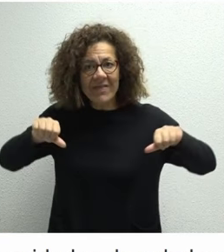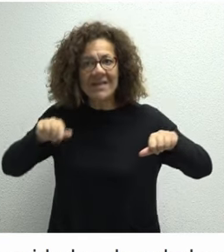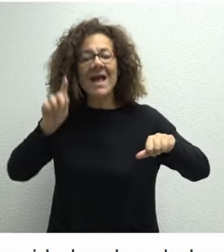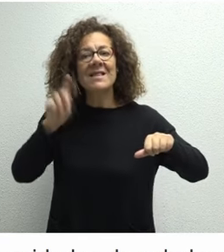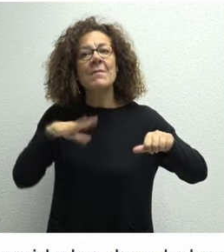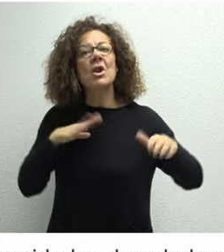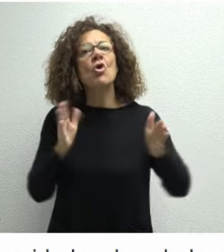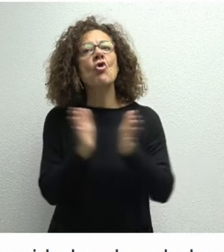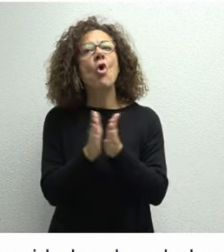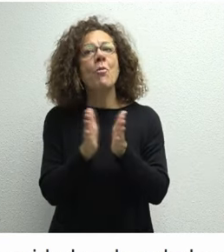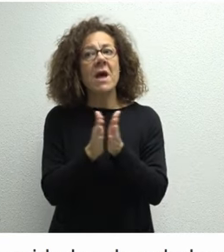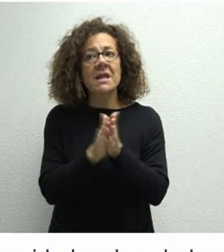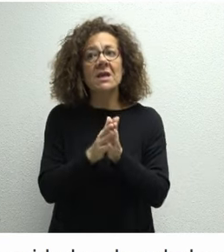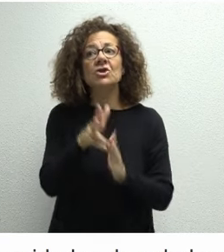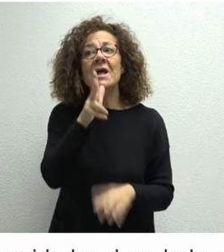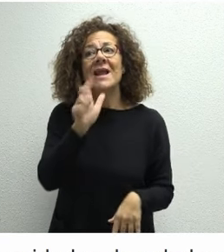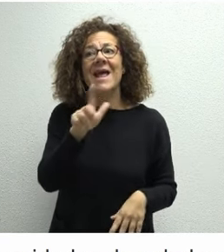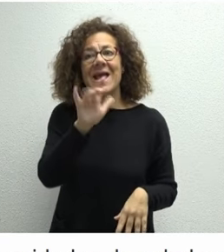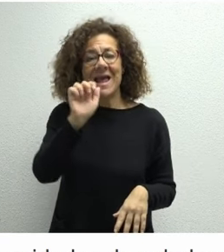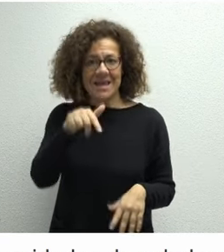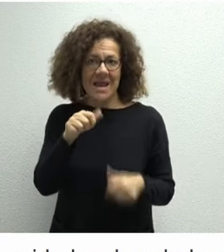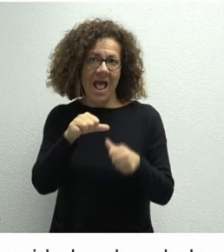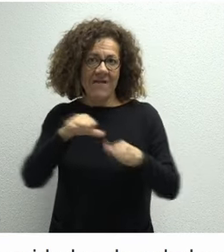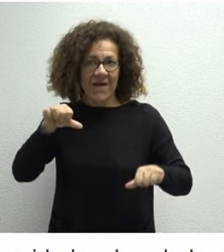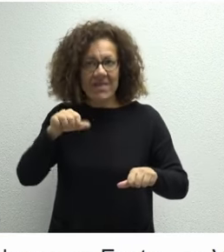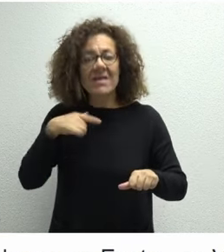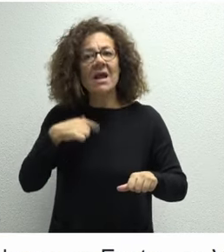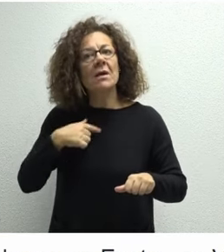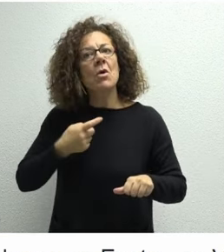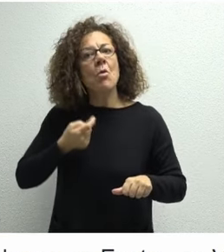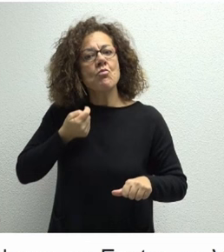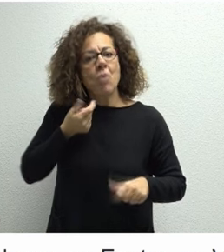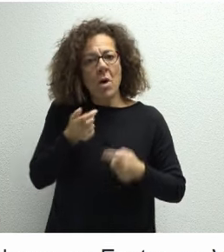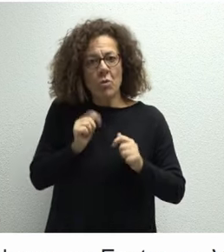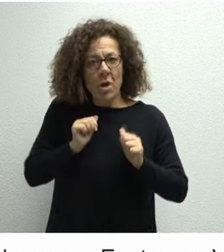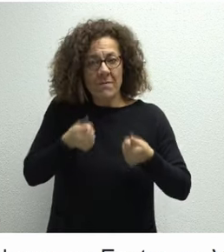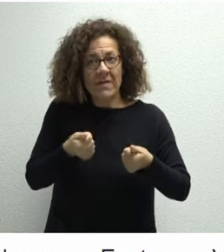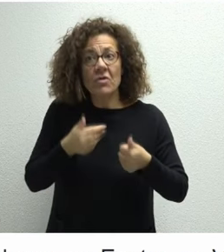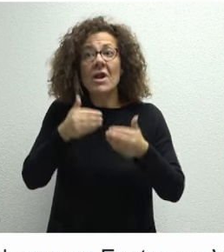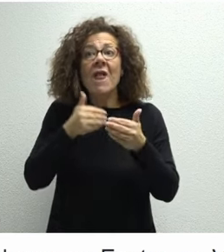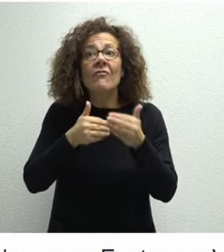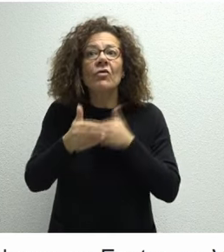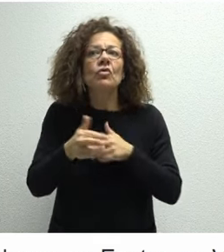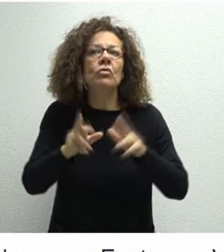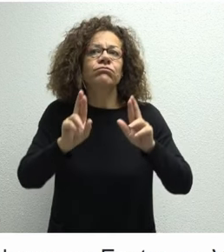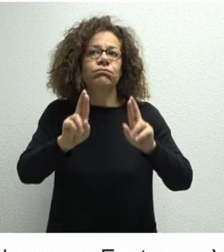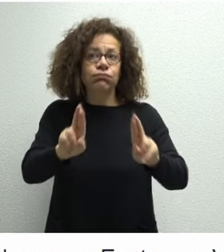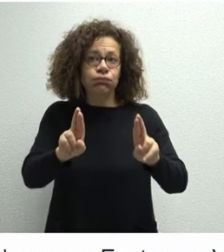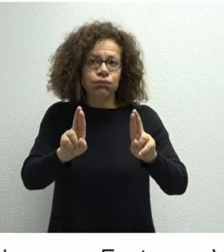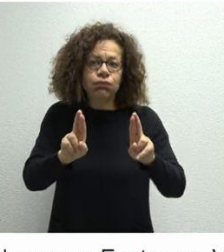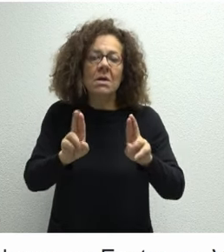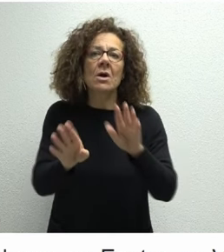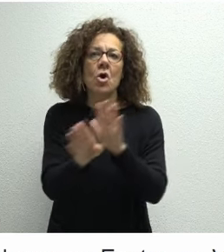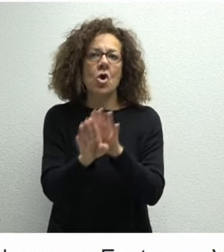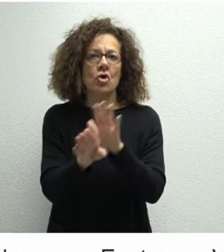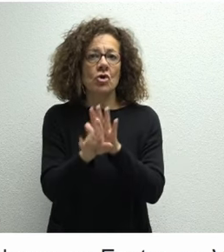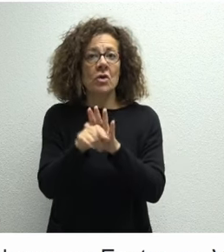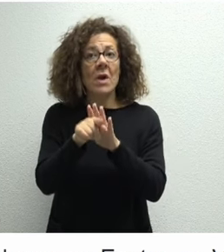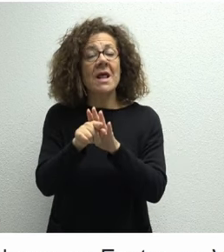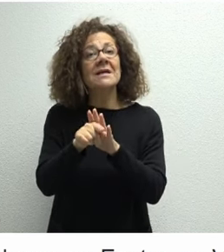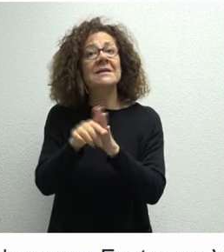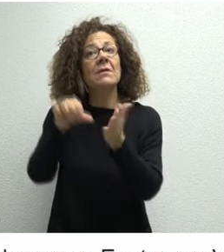están los compañeros tanto en ellin como en albacete lo estamos implantando recientemente no y en el futuro pues esperamos que pueda seguir esta